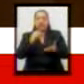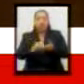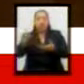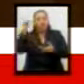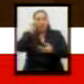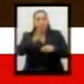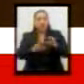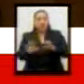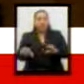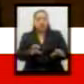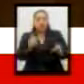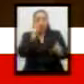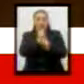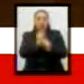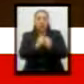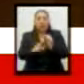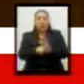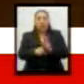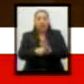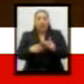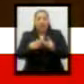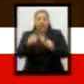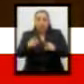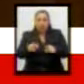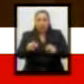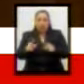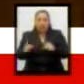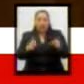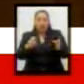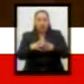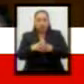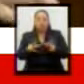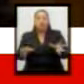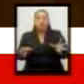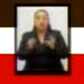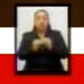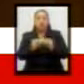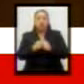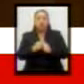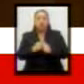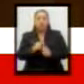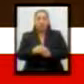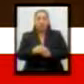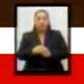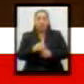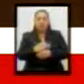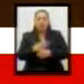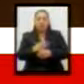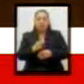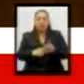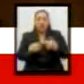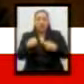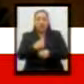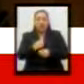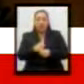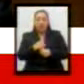hacer llegar la ley, ¿no? Entonces, esta directriz, junto con, digo, la capacidad de incidencia y de trabajo de